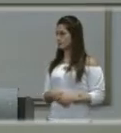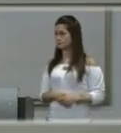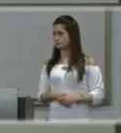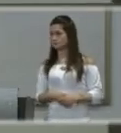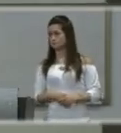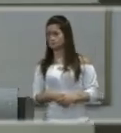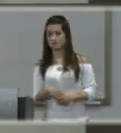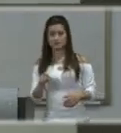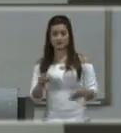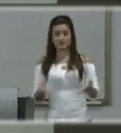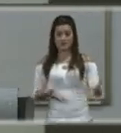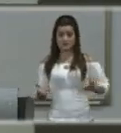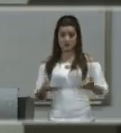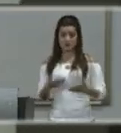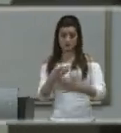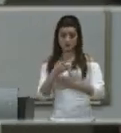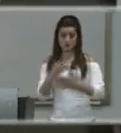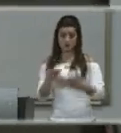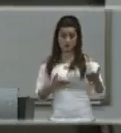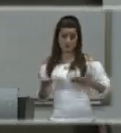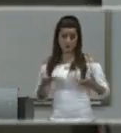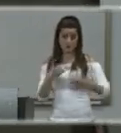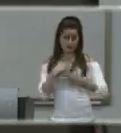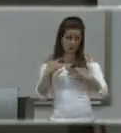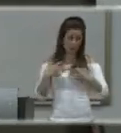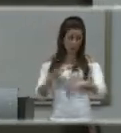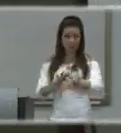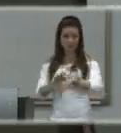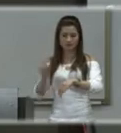los servicios médicos, claramente.